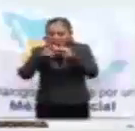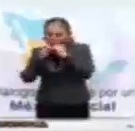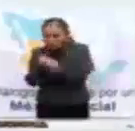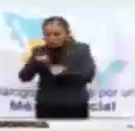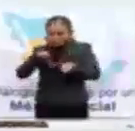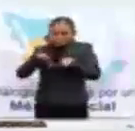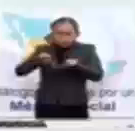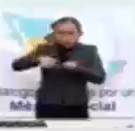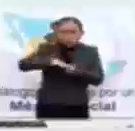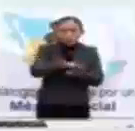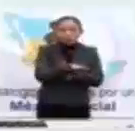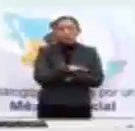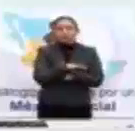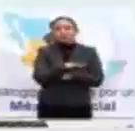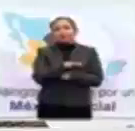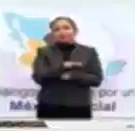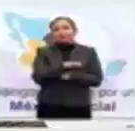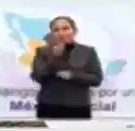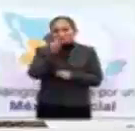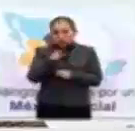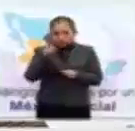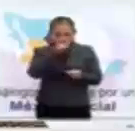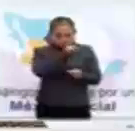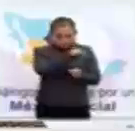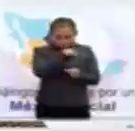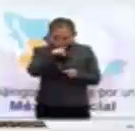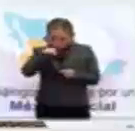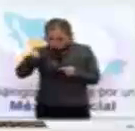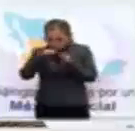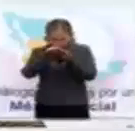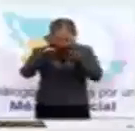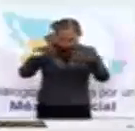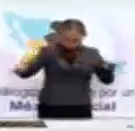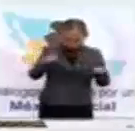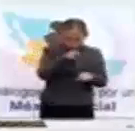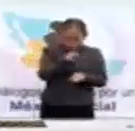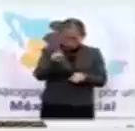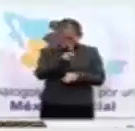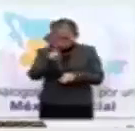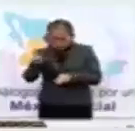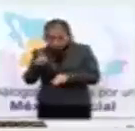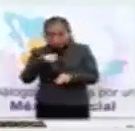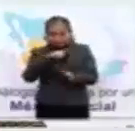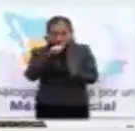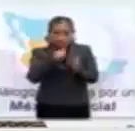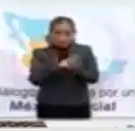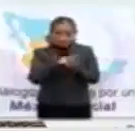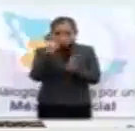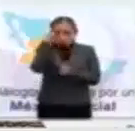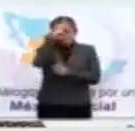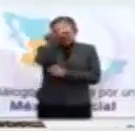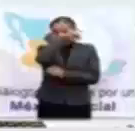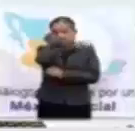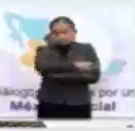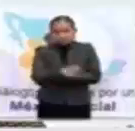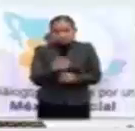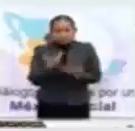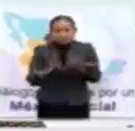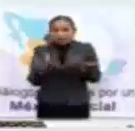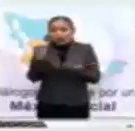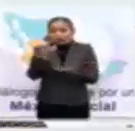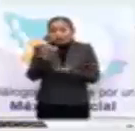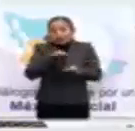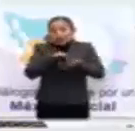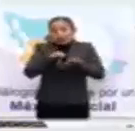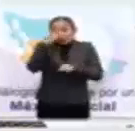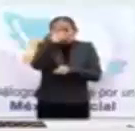organización, que inciden y están al mismo nivel, ¿no? Y entonces el marco jurídico se vuelve muy complejo y esa es una tarea que